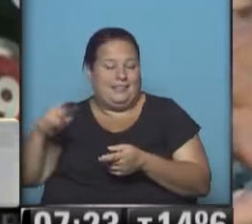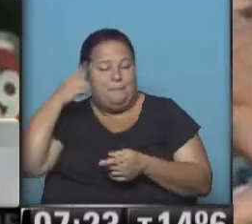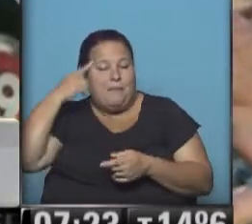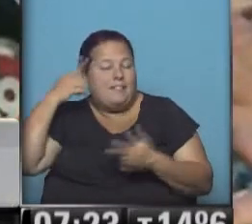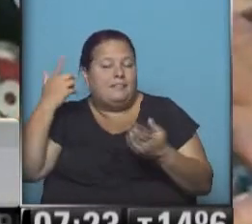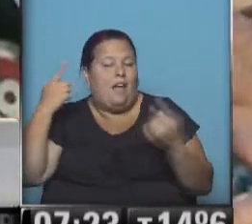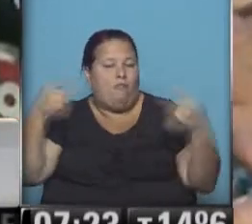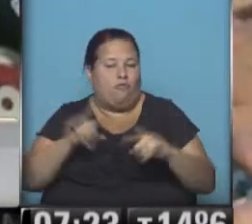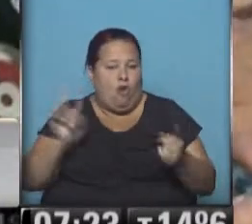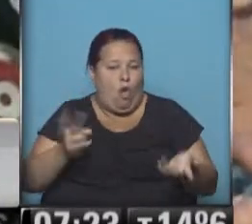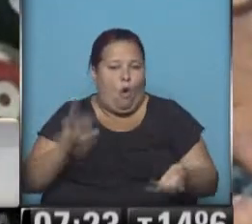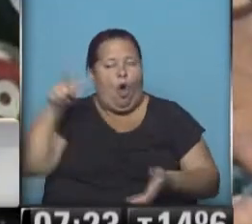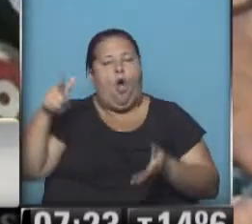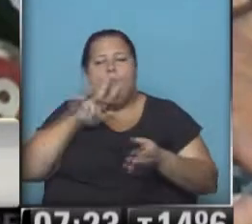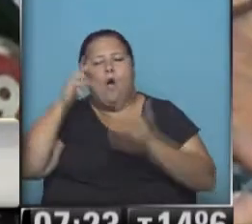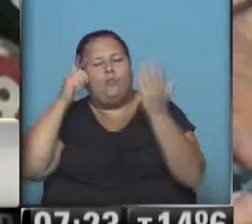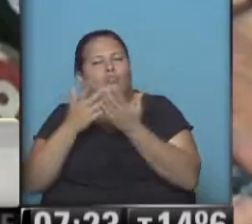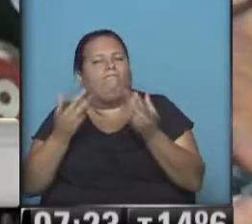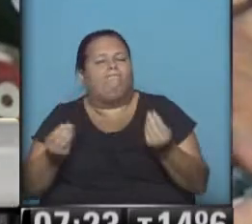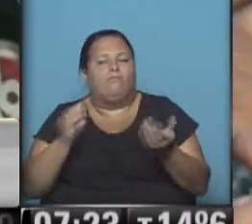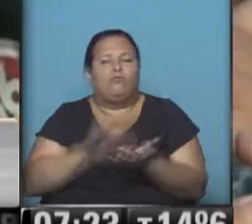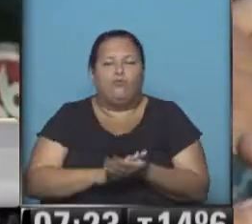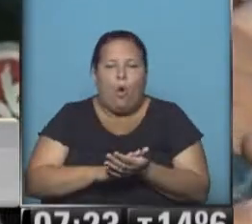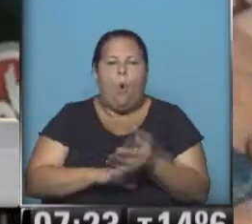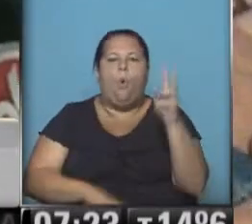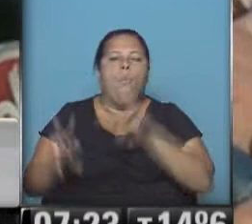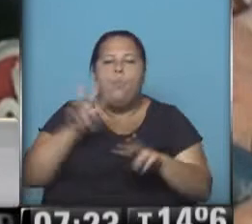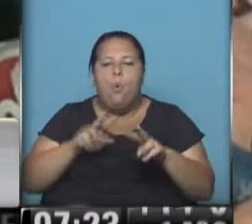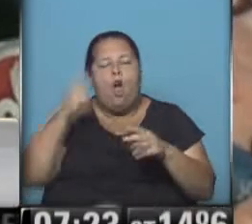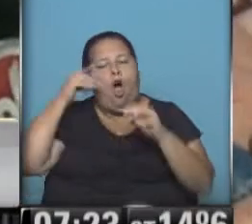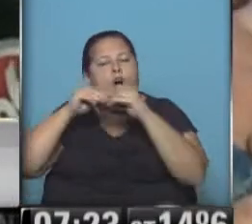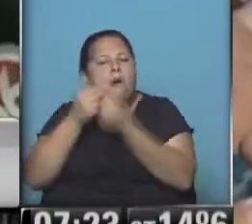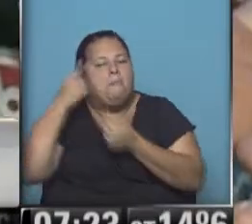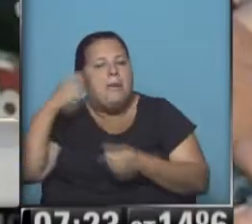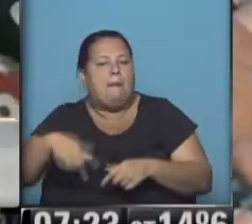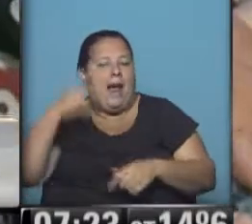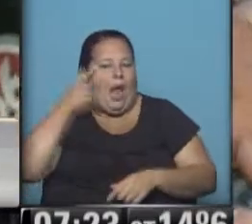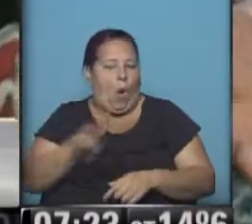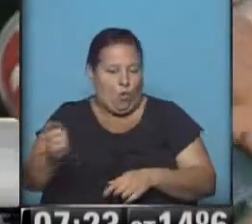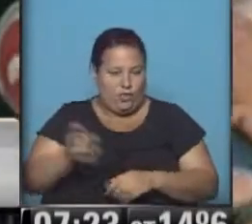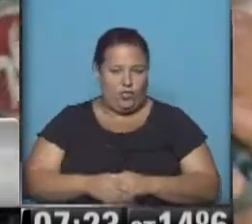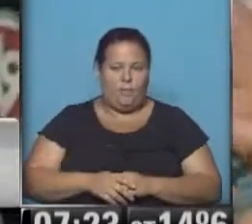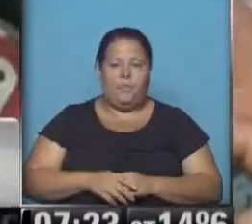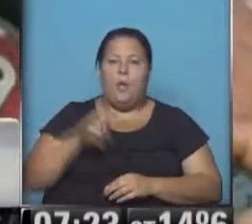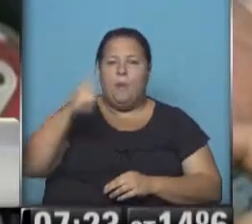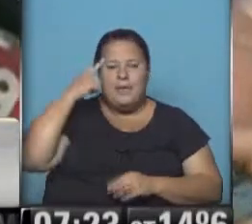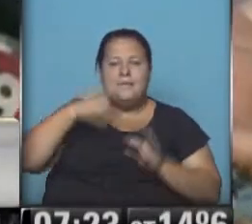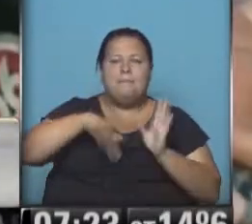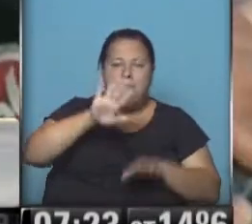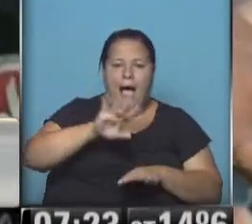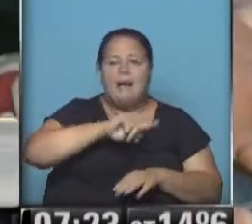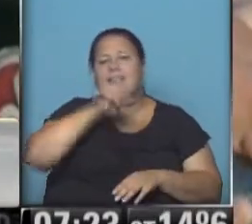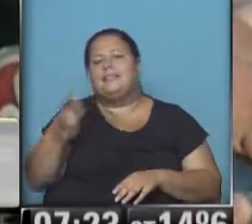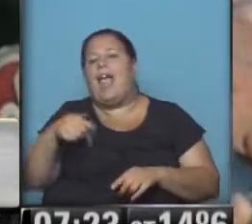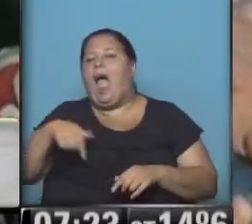cabeza o de su análisis en cuanto a la búsqueda o a las conclusiones que espera para este juicio. ¿Para usted alguien sabe más de lo que hasta